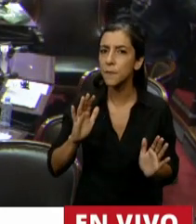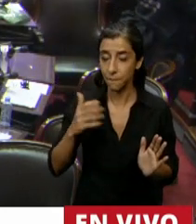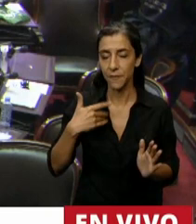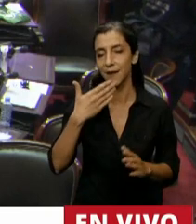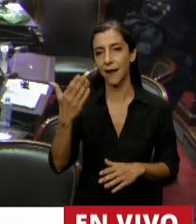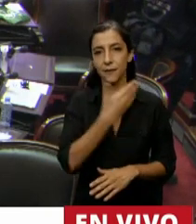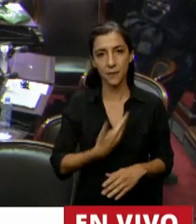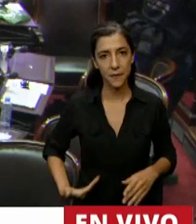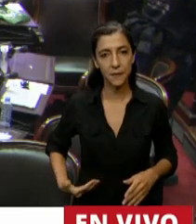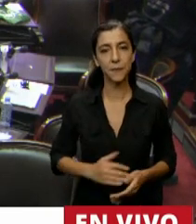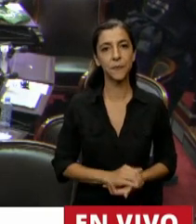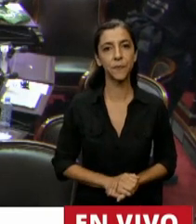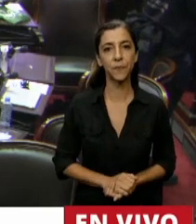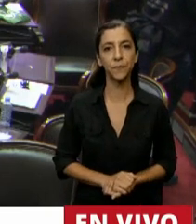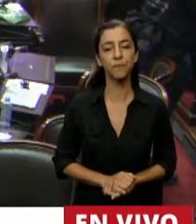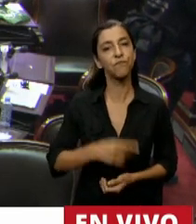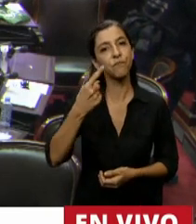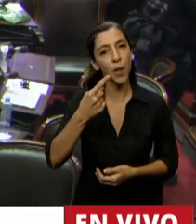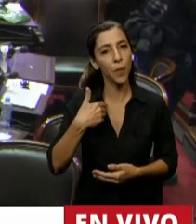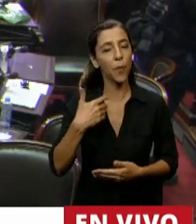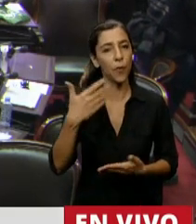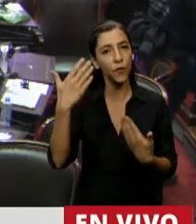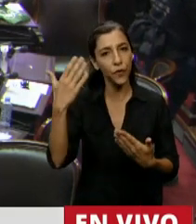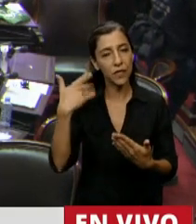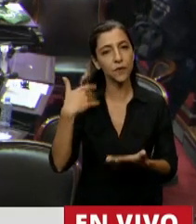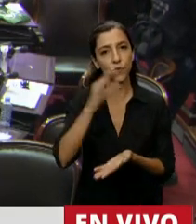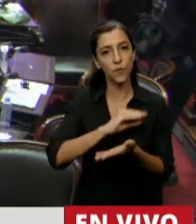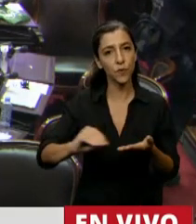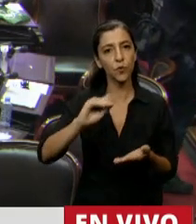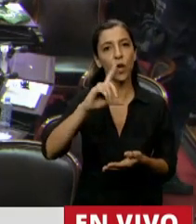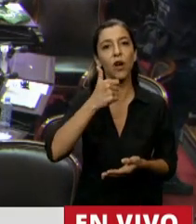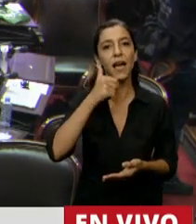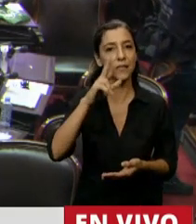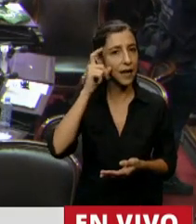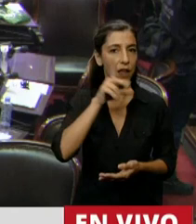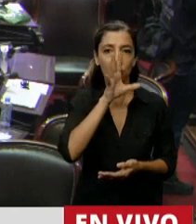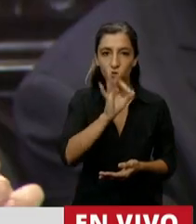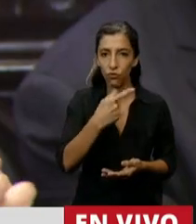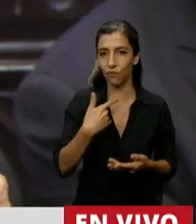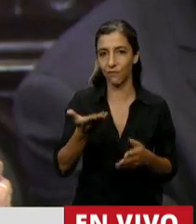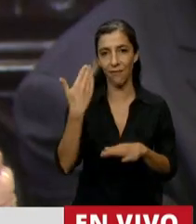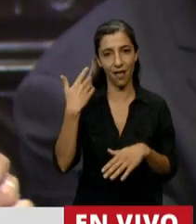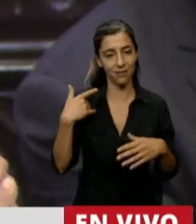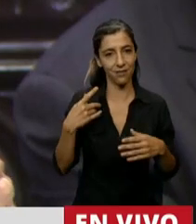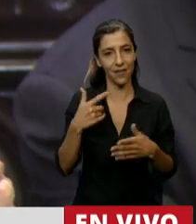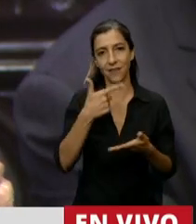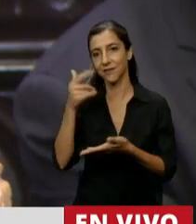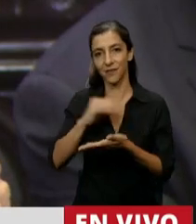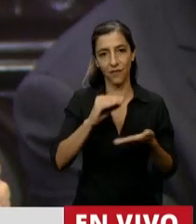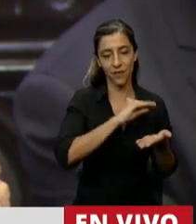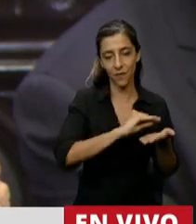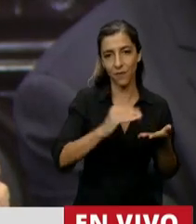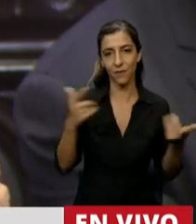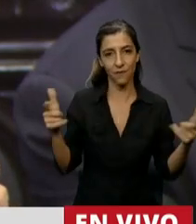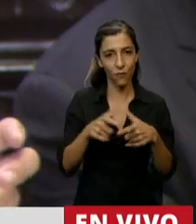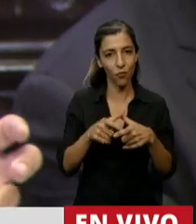Gracias, señor presidente. Primero, felicitar al diputado Casareto por el trabajo que llevó adelante en la Comisión Mixta Bicameral, junto a